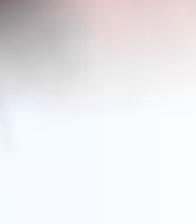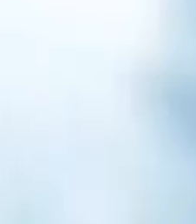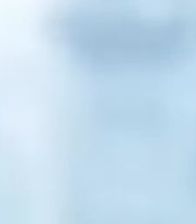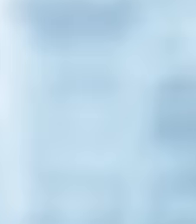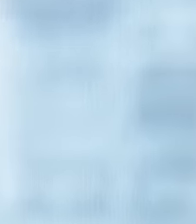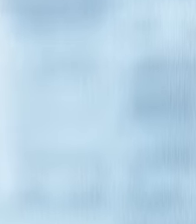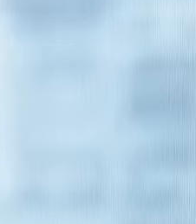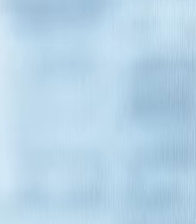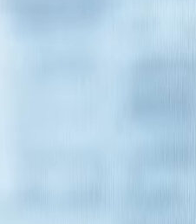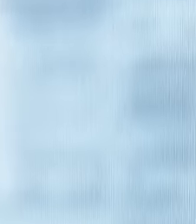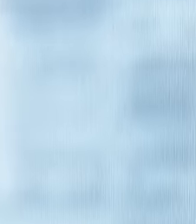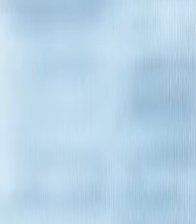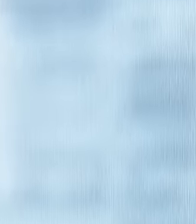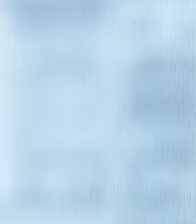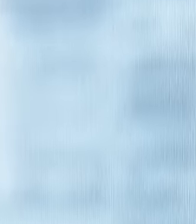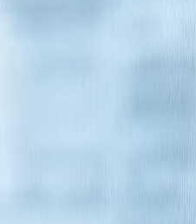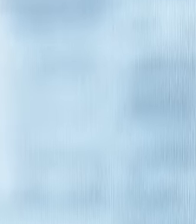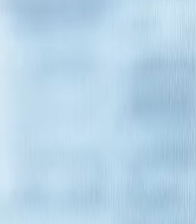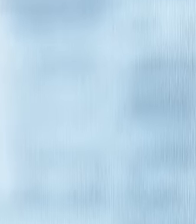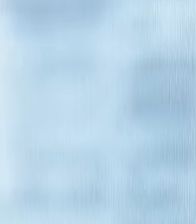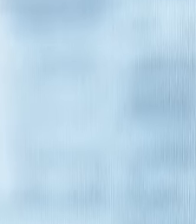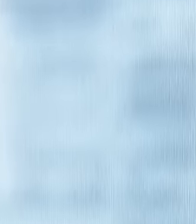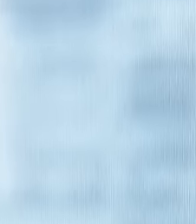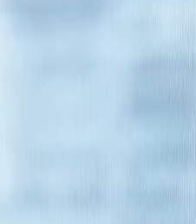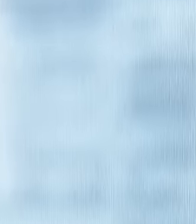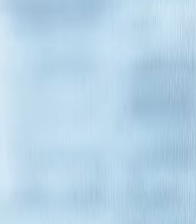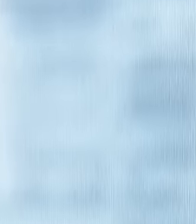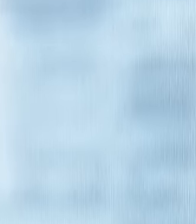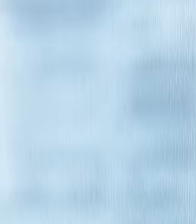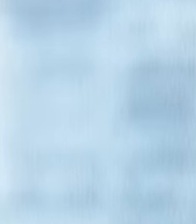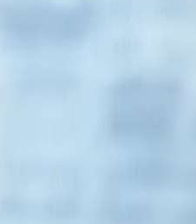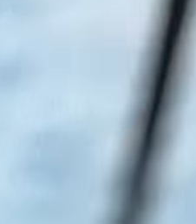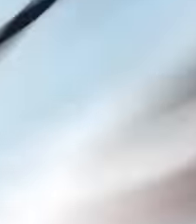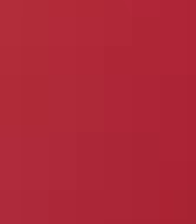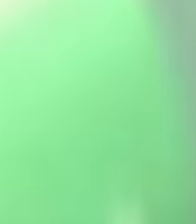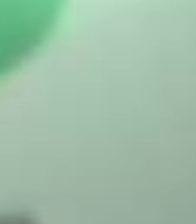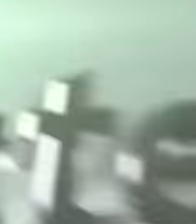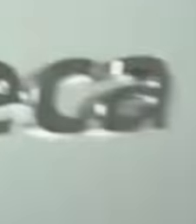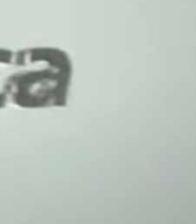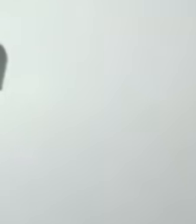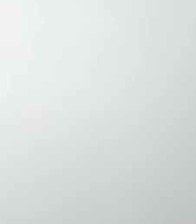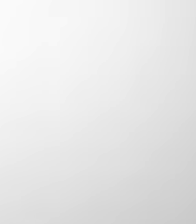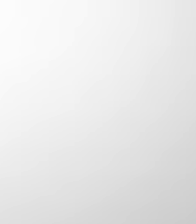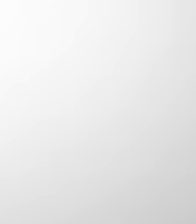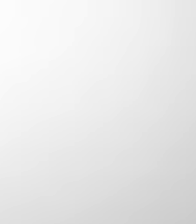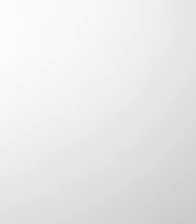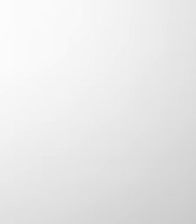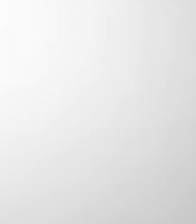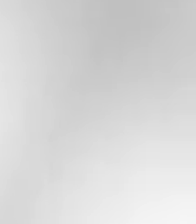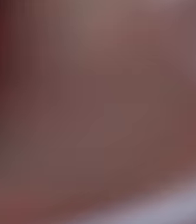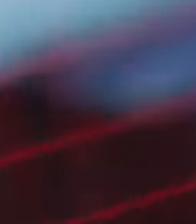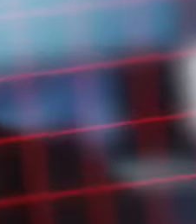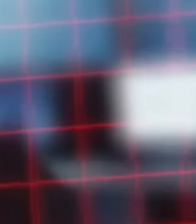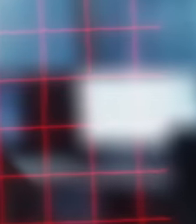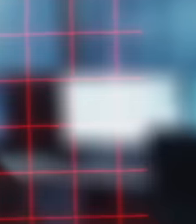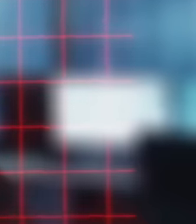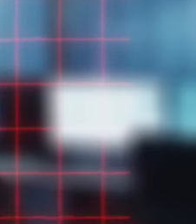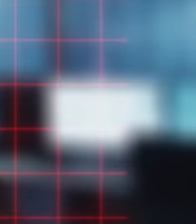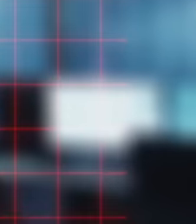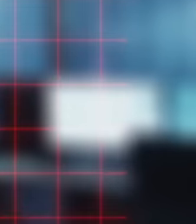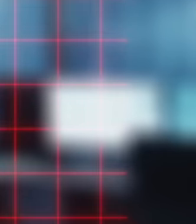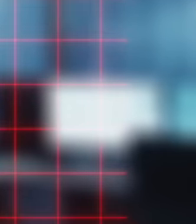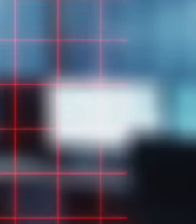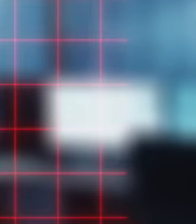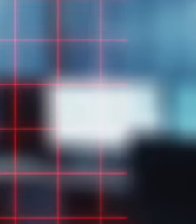El proceso legal alega que estos periodistas han promovido una campaña de desprestigio contra Banco Azteca, y